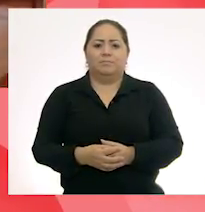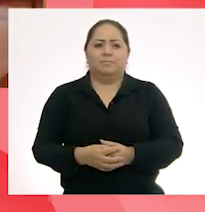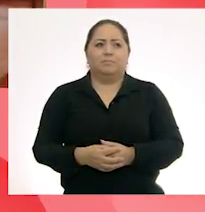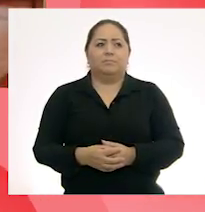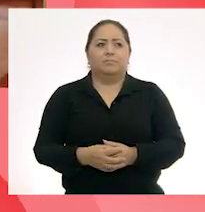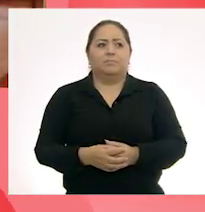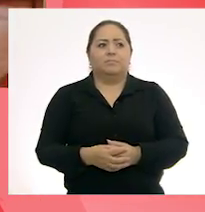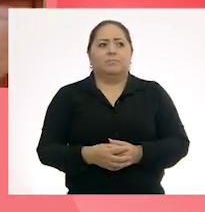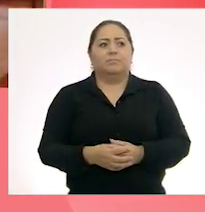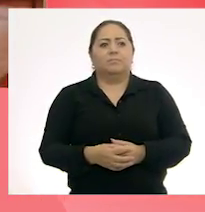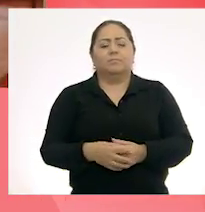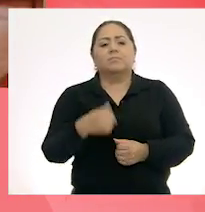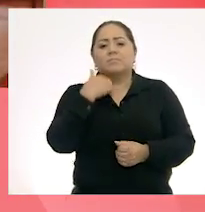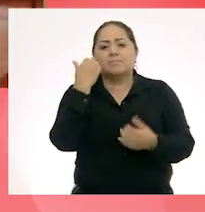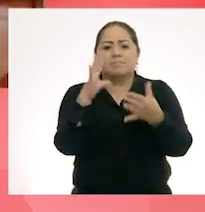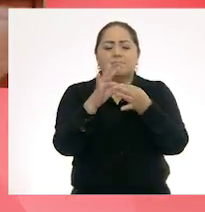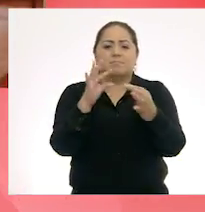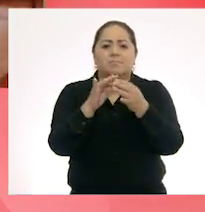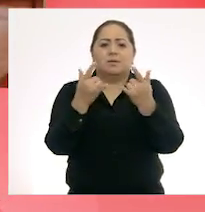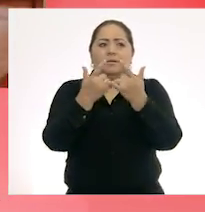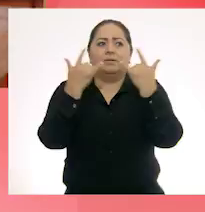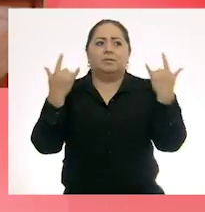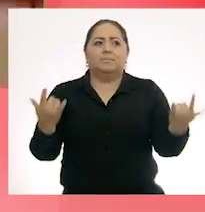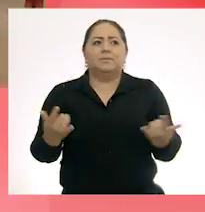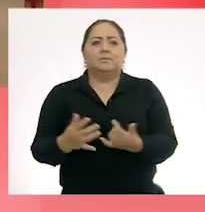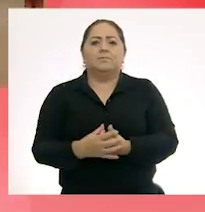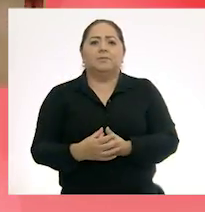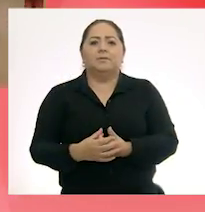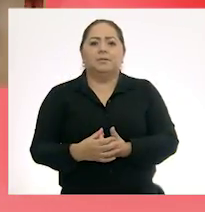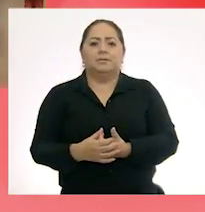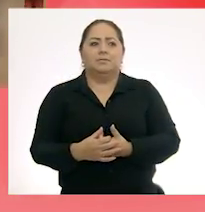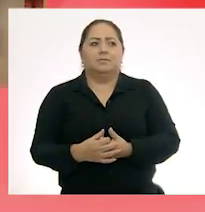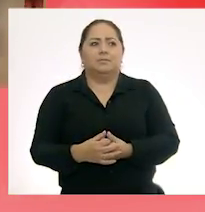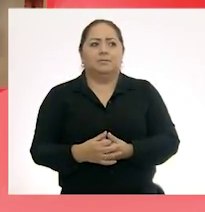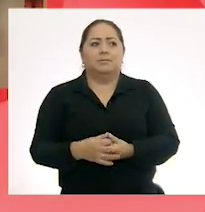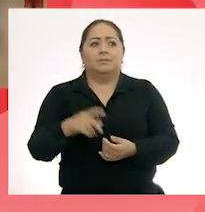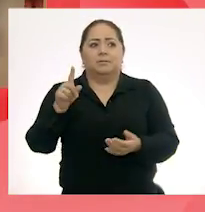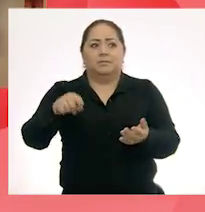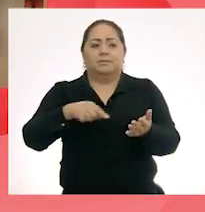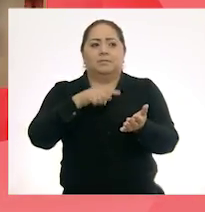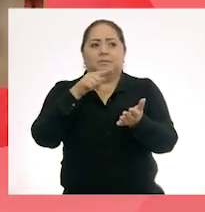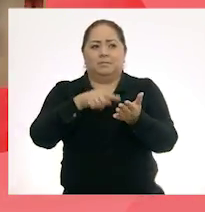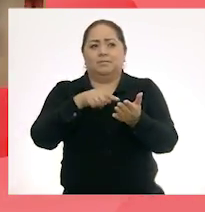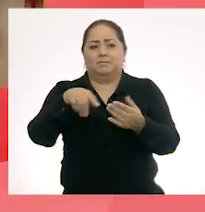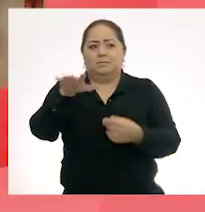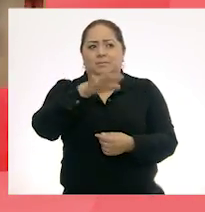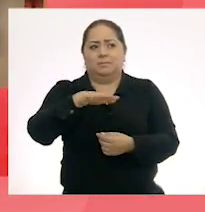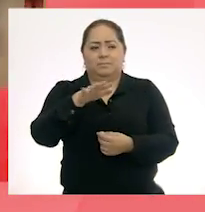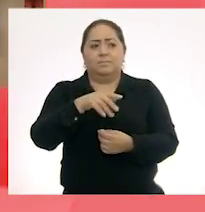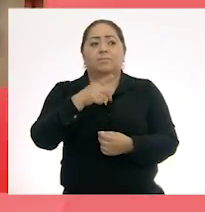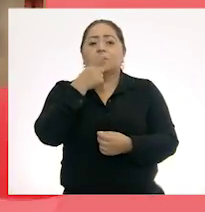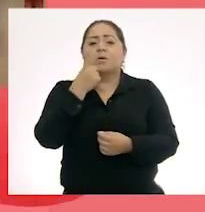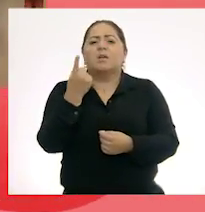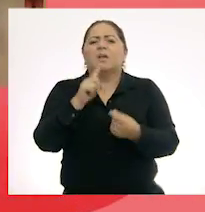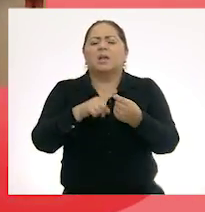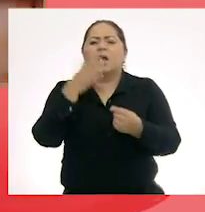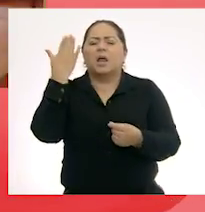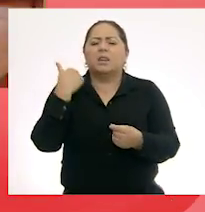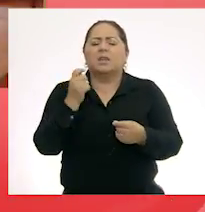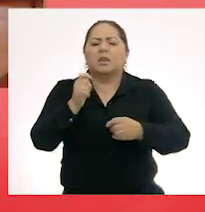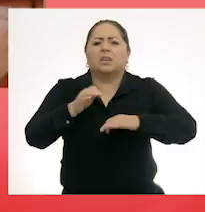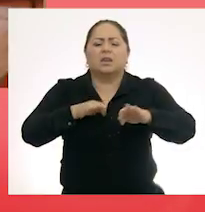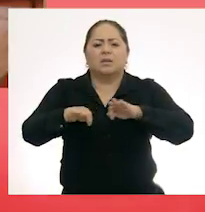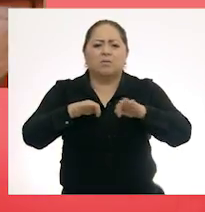Les puedo contar de la historia de la Hacienda Viborillas, obviamente desde la parte de los propietarios, a qué se dedicaba, sobre